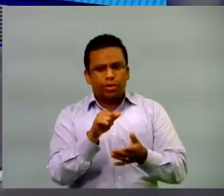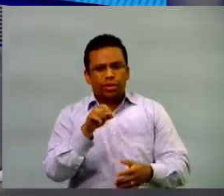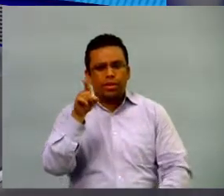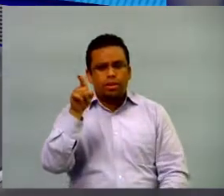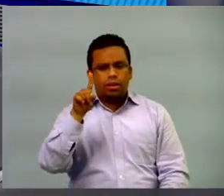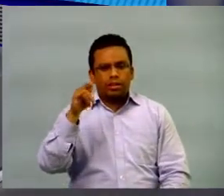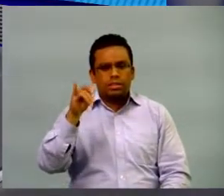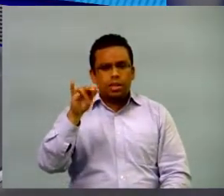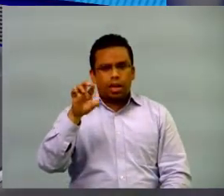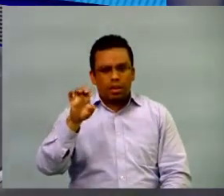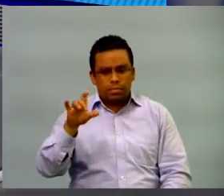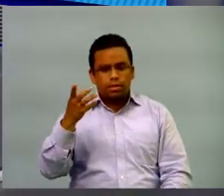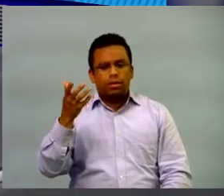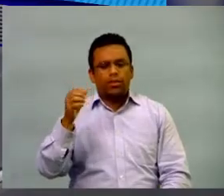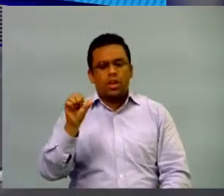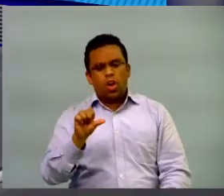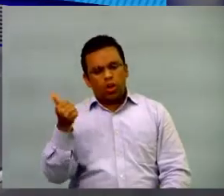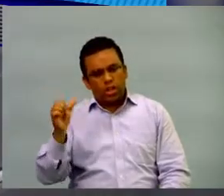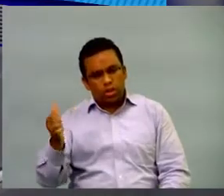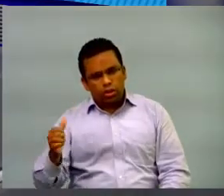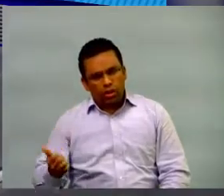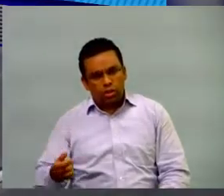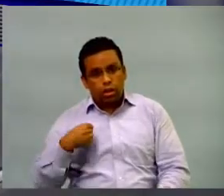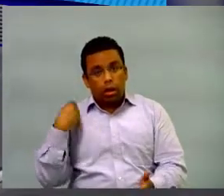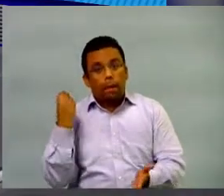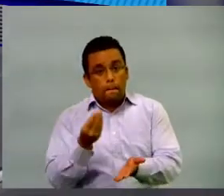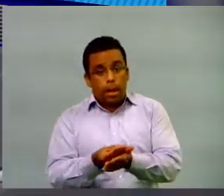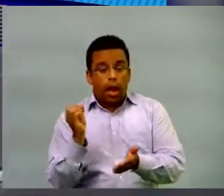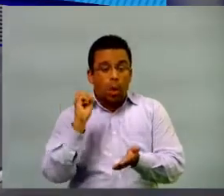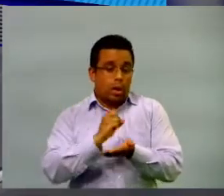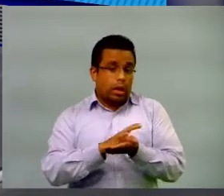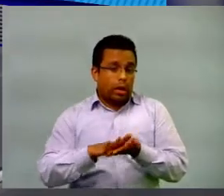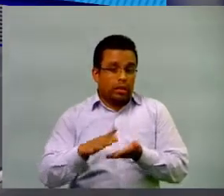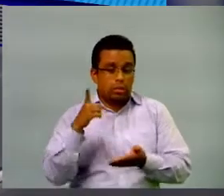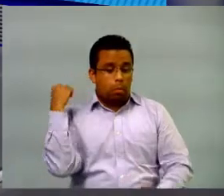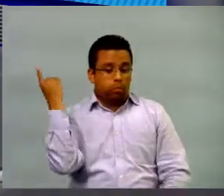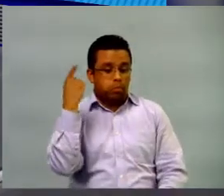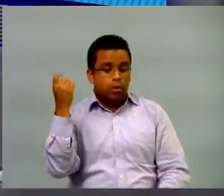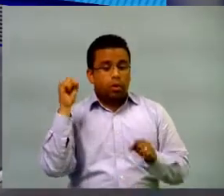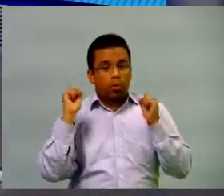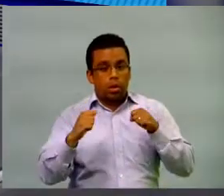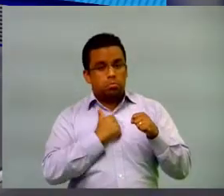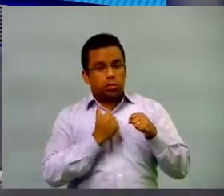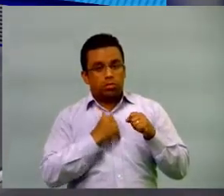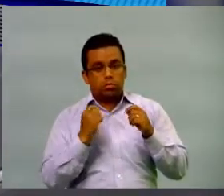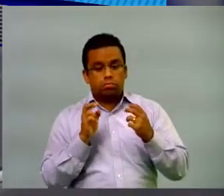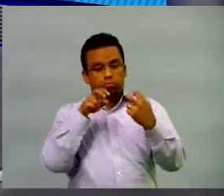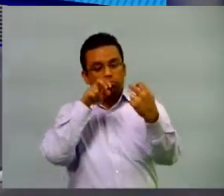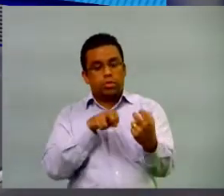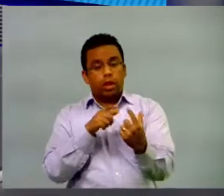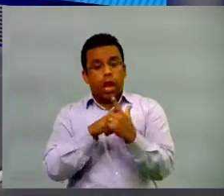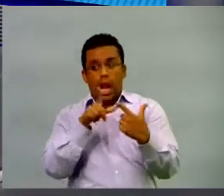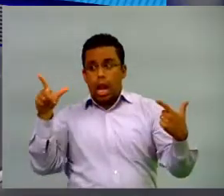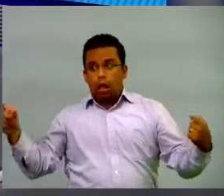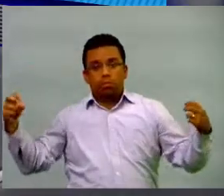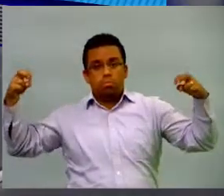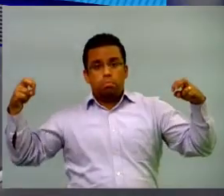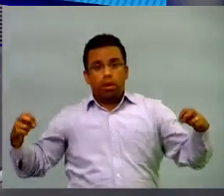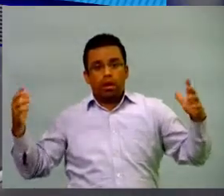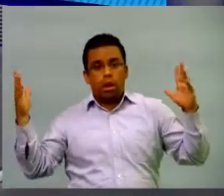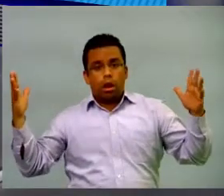no pagas en el mercado. Que nos ayudan también a desarrollar nuestras reuniones remotas, reunirnos con